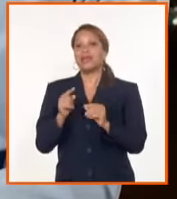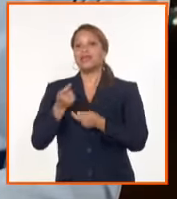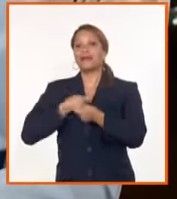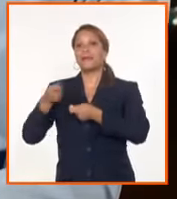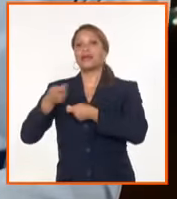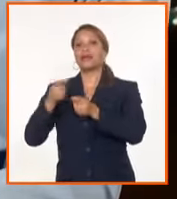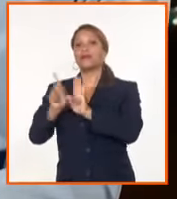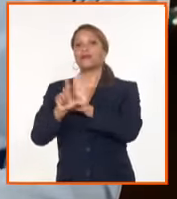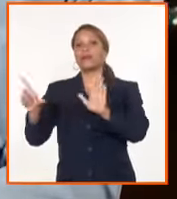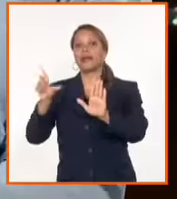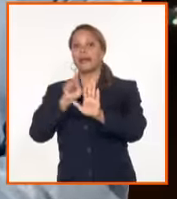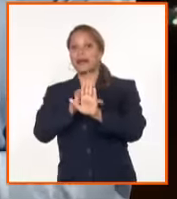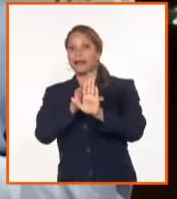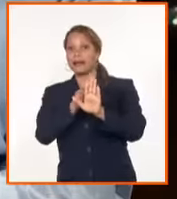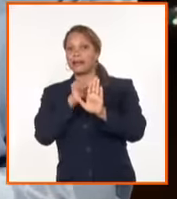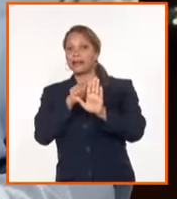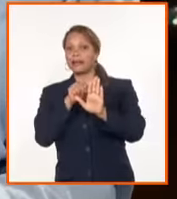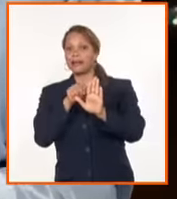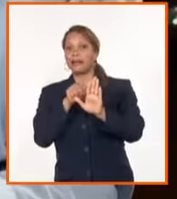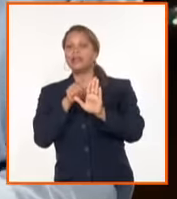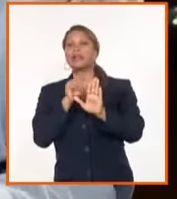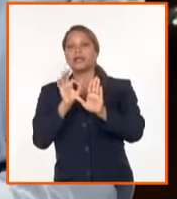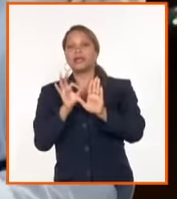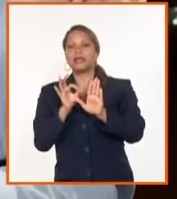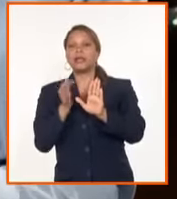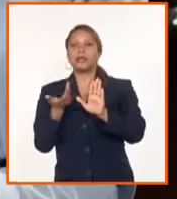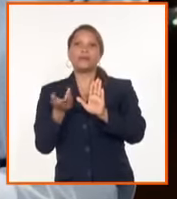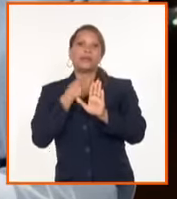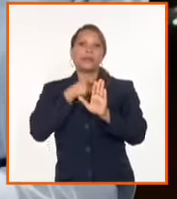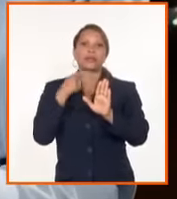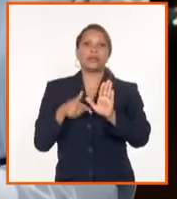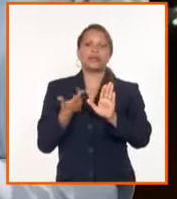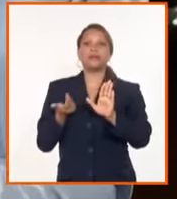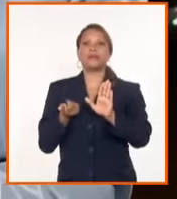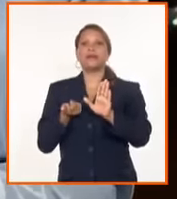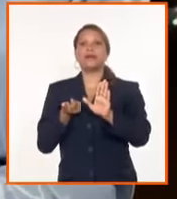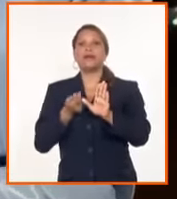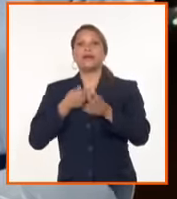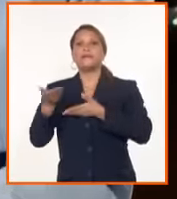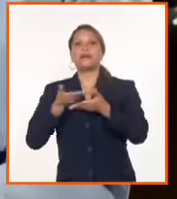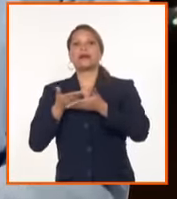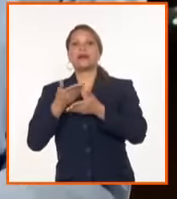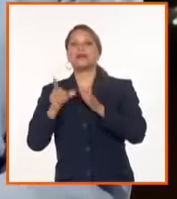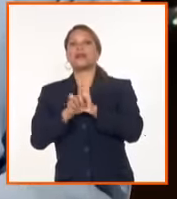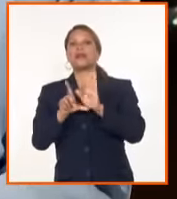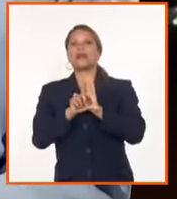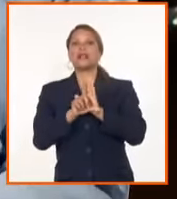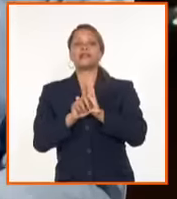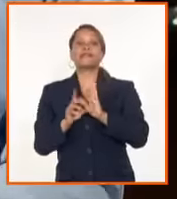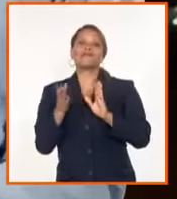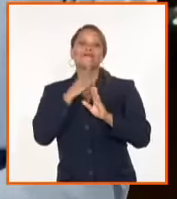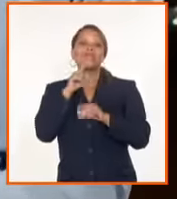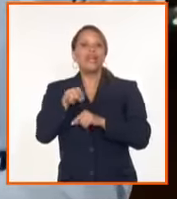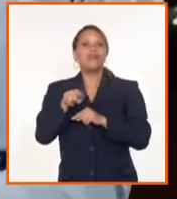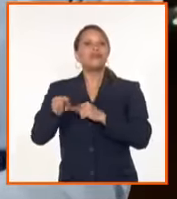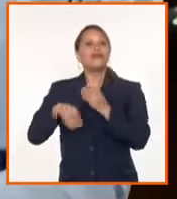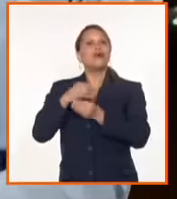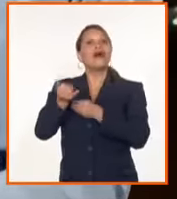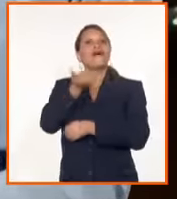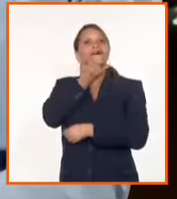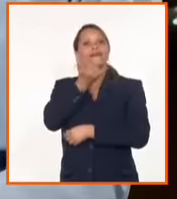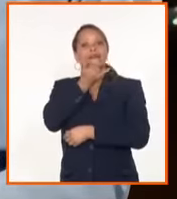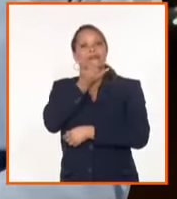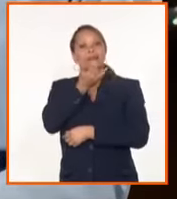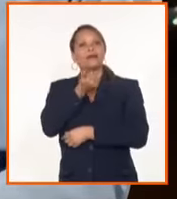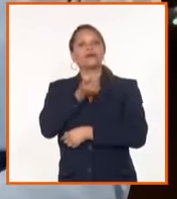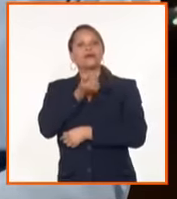ilegal, que por las insuficiencias que tiene el mercado legal, que no lo puede contrarrestar, se ha convertido entonces en